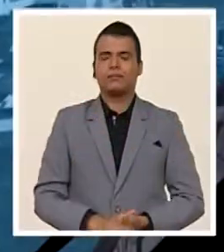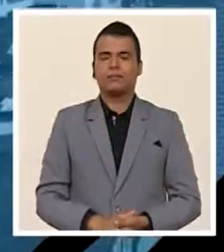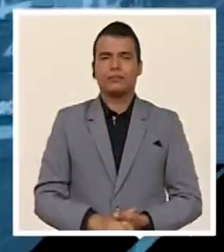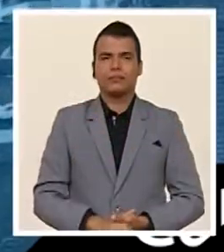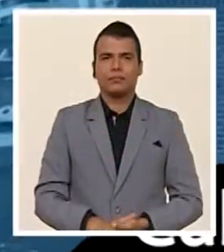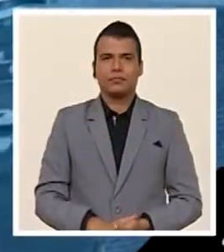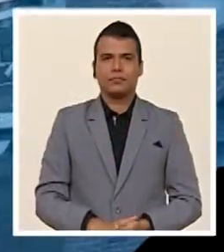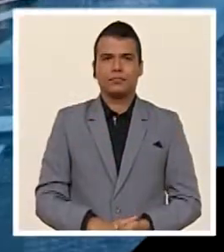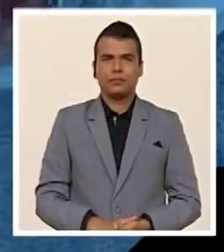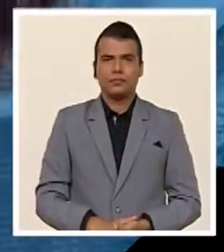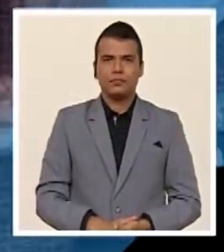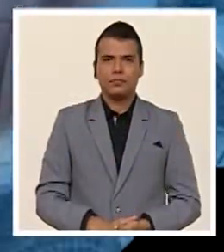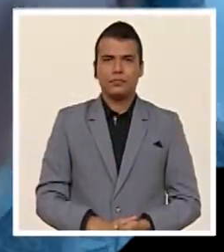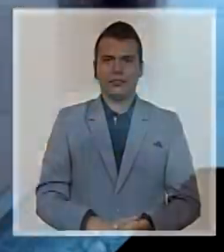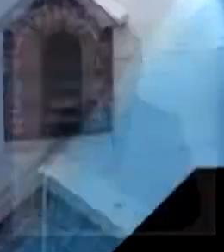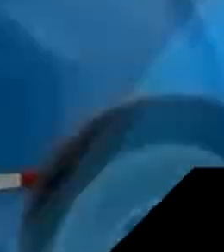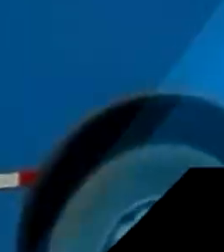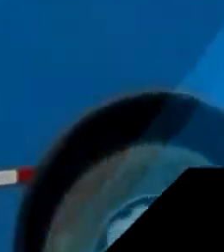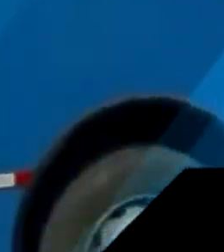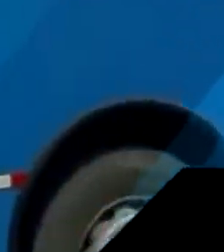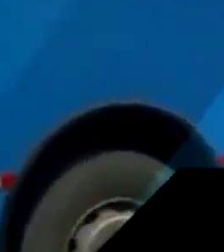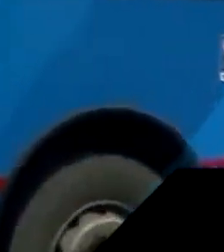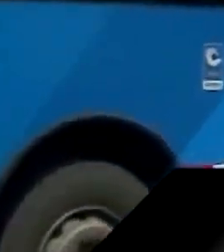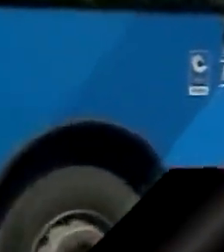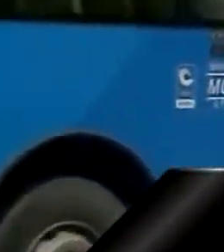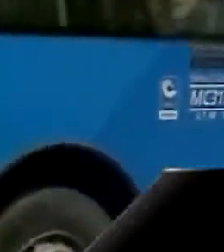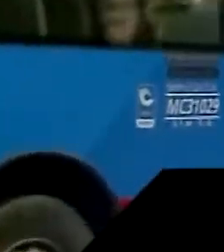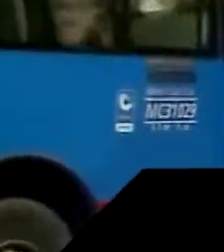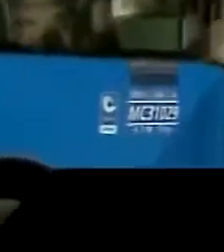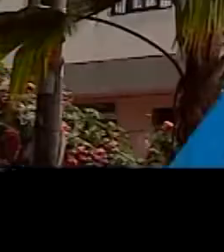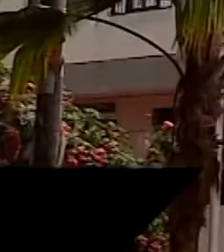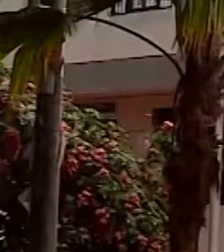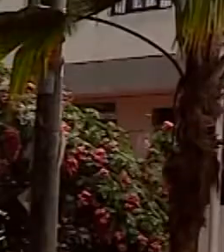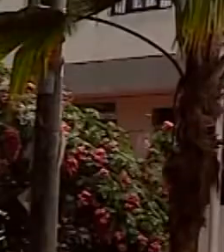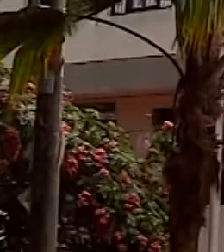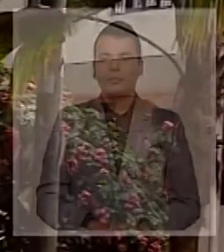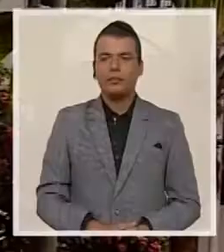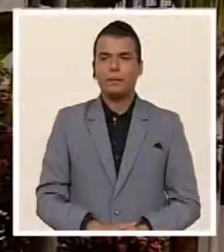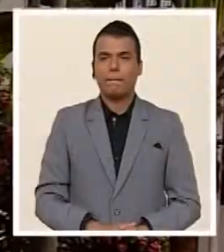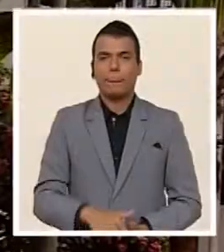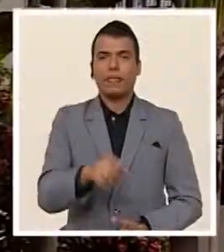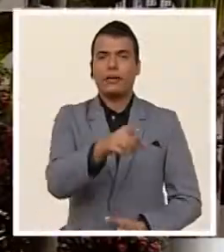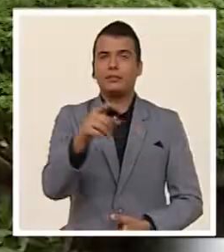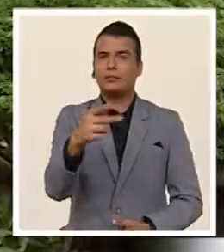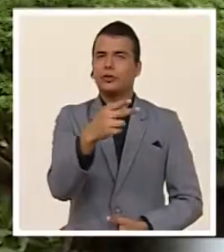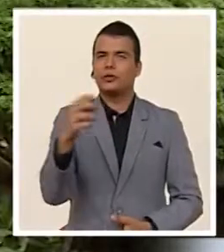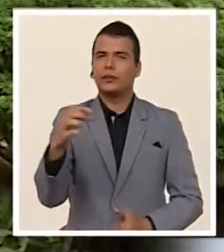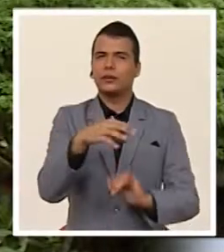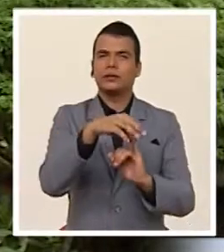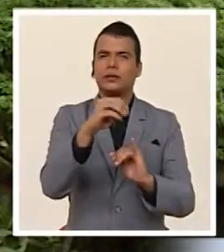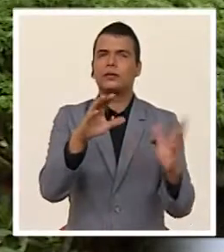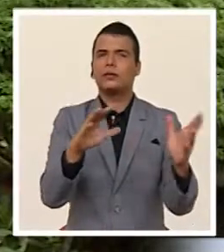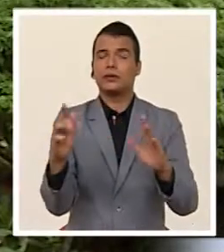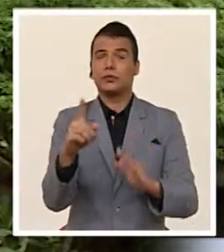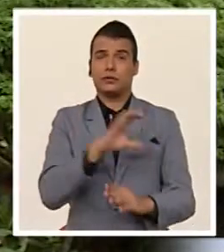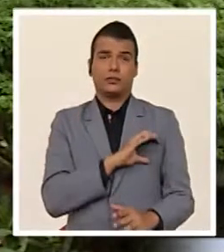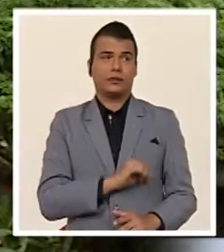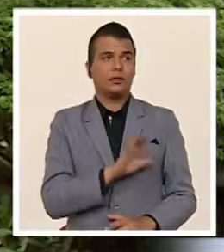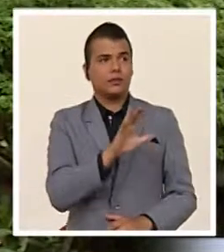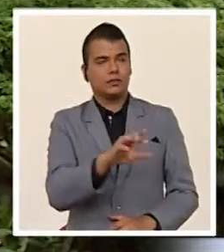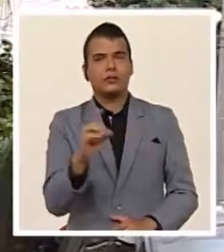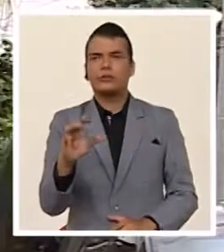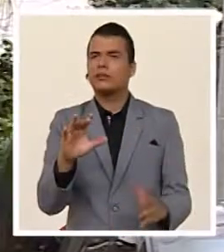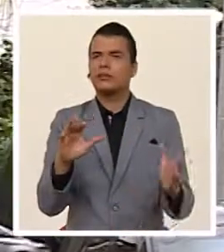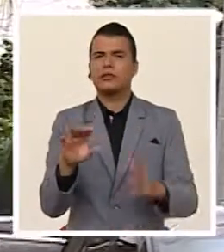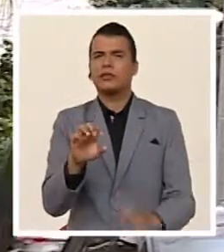cubrimiento especial de semana santa en el suroccidente colombiano de las casi 200 parroquias que hoy tiene cali por lo